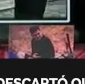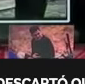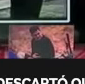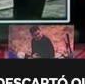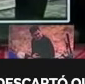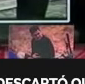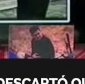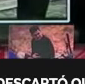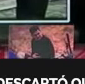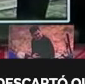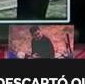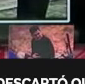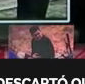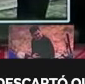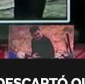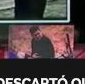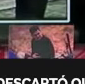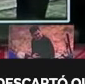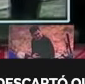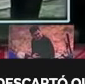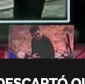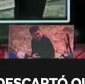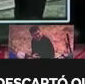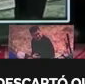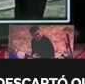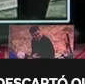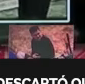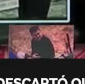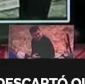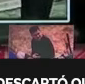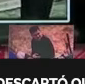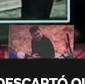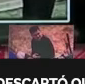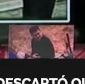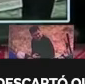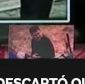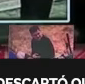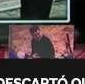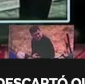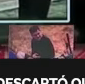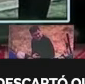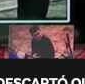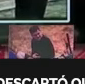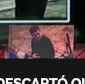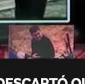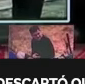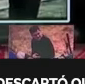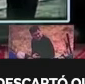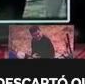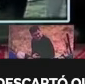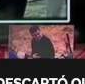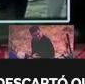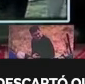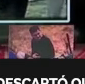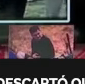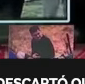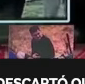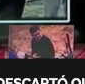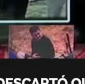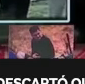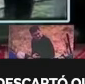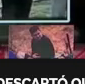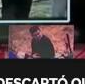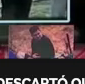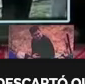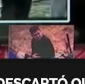Rey, especialmente a los hijos de quien vive afuera, Eduardo Reyes, el hermano menor de Rafael Rey. Y sigue viviendo porque